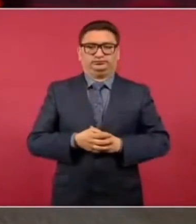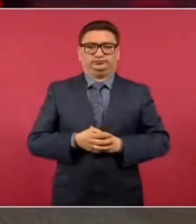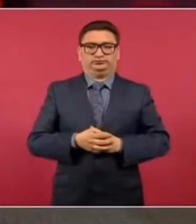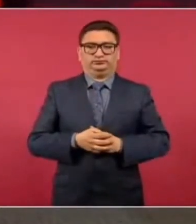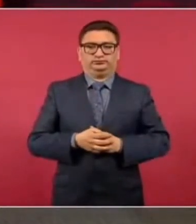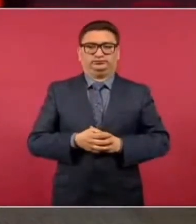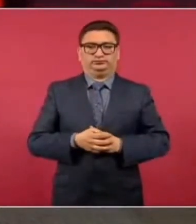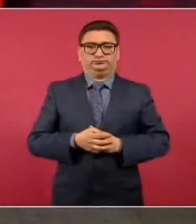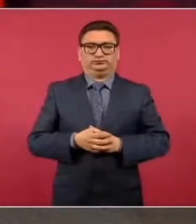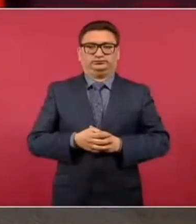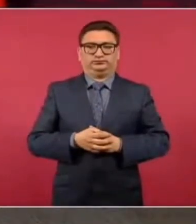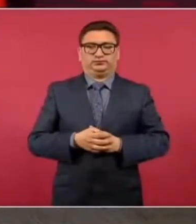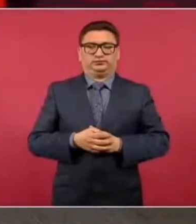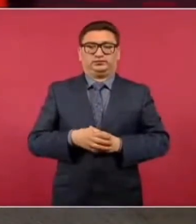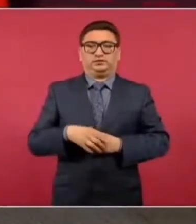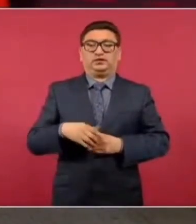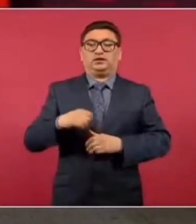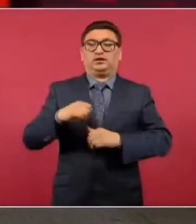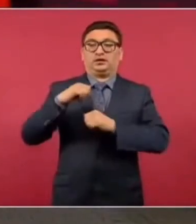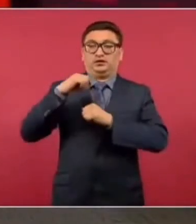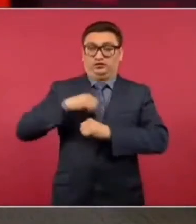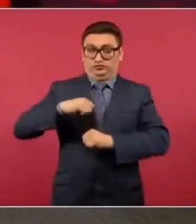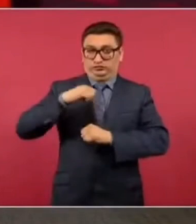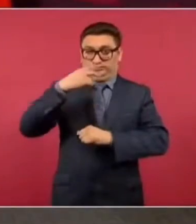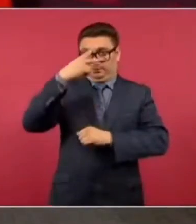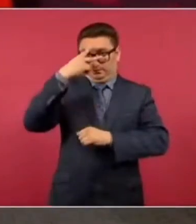No se respetaba la soberanía de México.